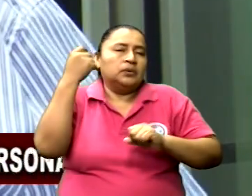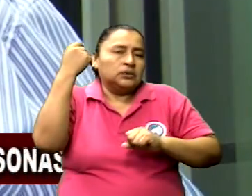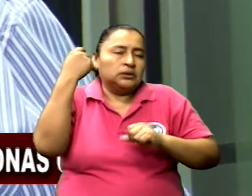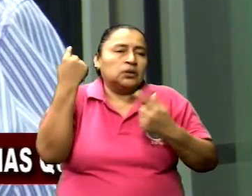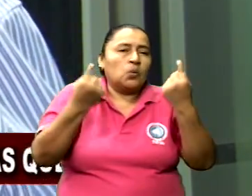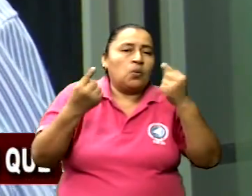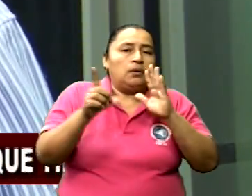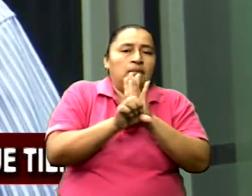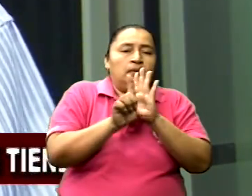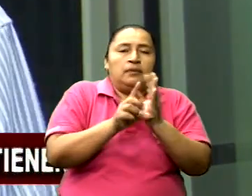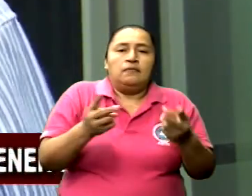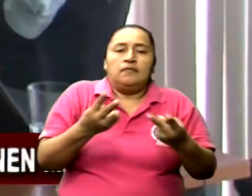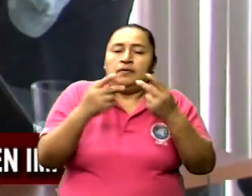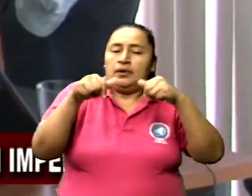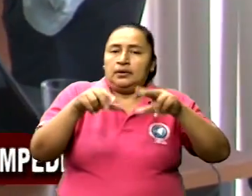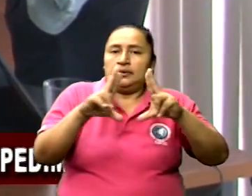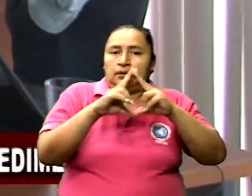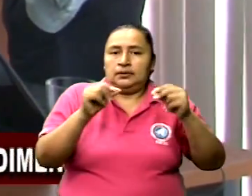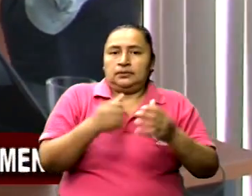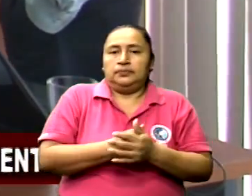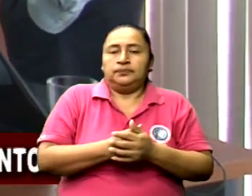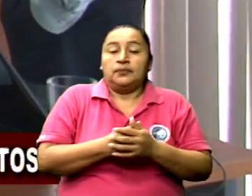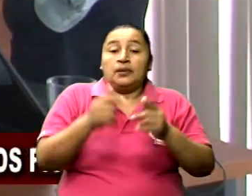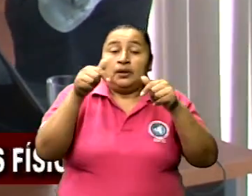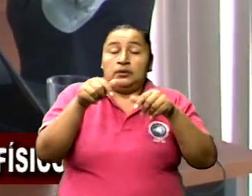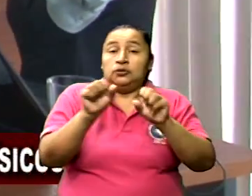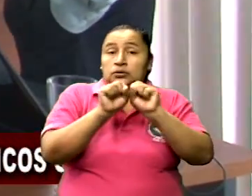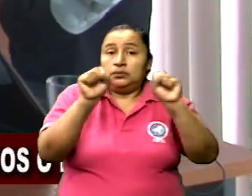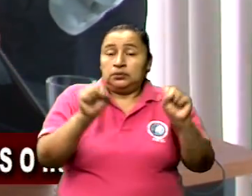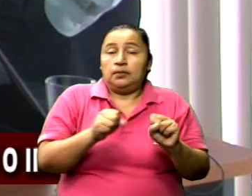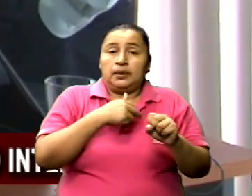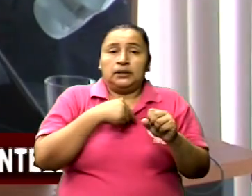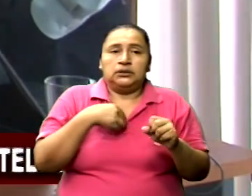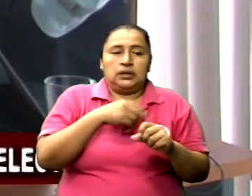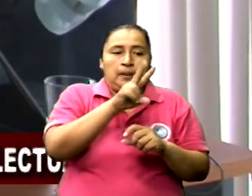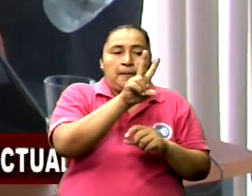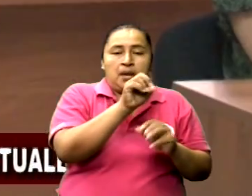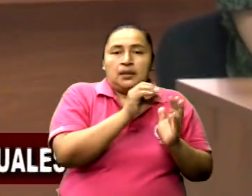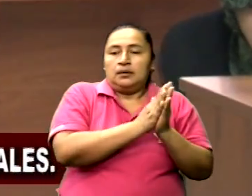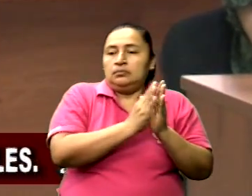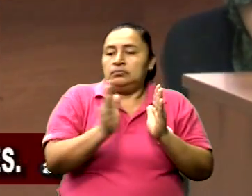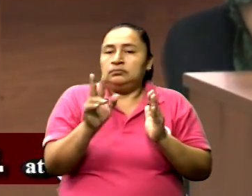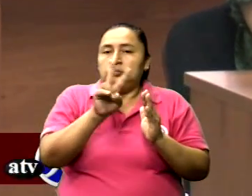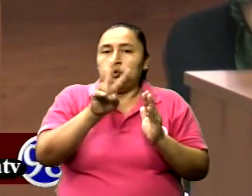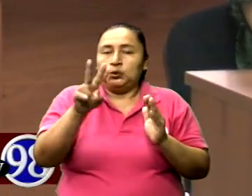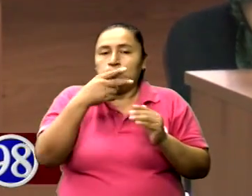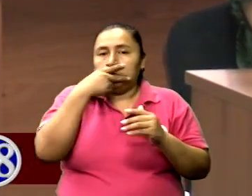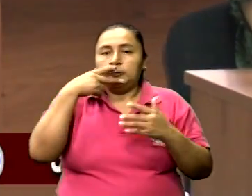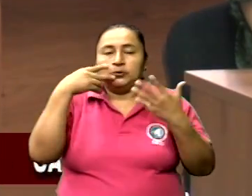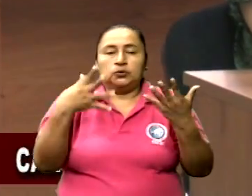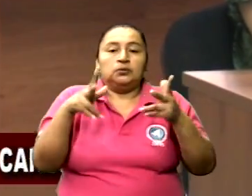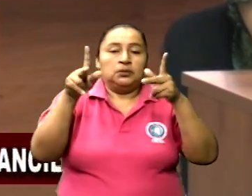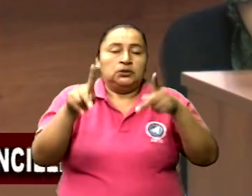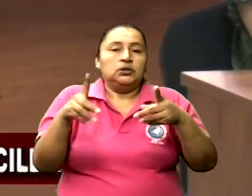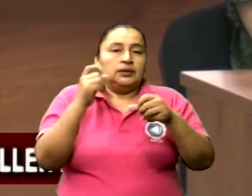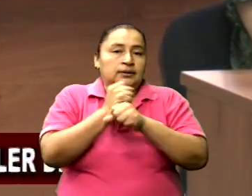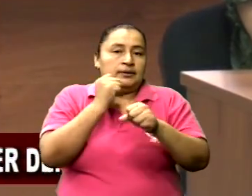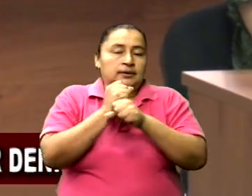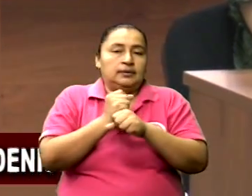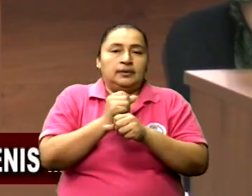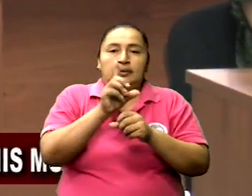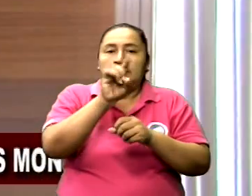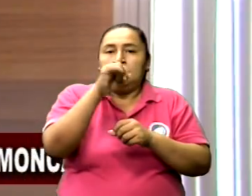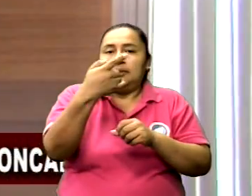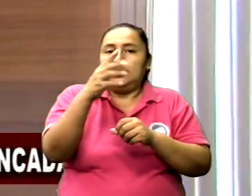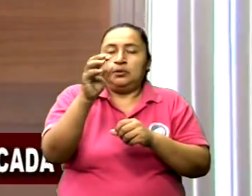toda la población en general. Estos talleres serán impartidos entre el 20 y 22 de junio por funcionarios de la Dirección del Digesto